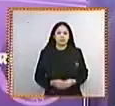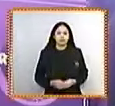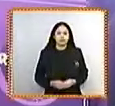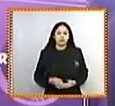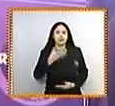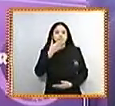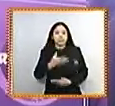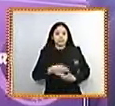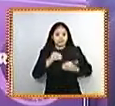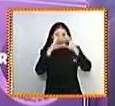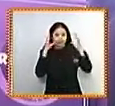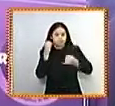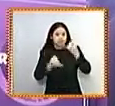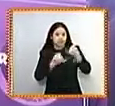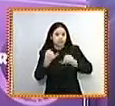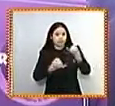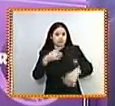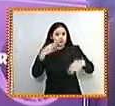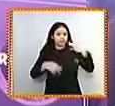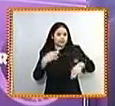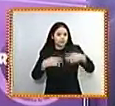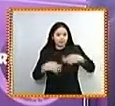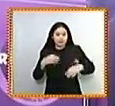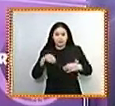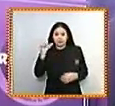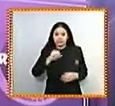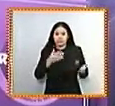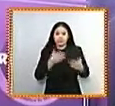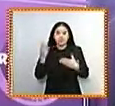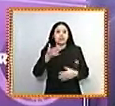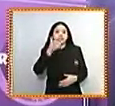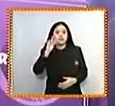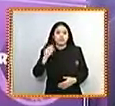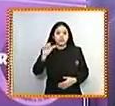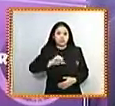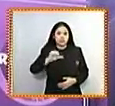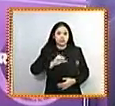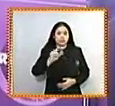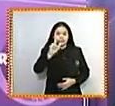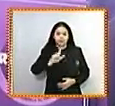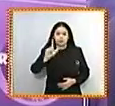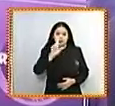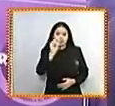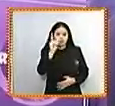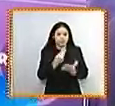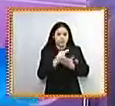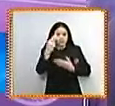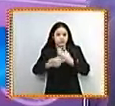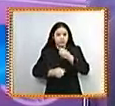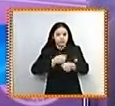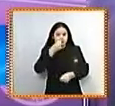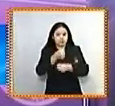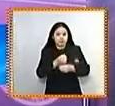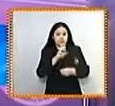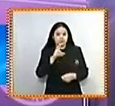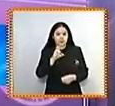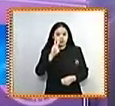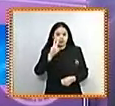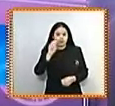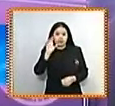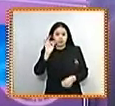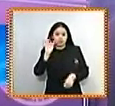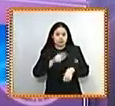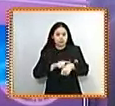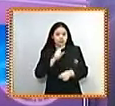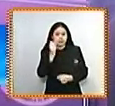Muy buenos días, jugadores. Qué alegría poderles llevar mucha suerte. Hoy lunes 18 de noviembre del año 2019, cuando ya se marcan las 11